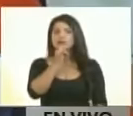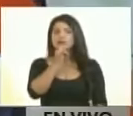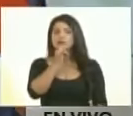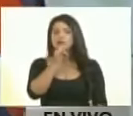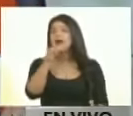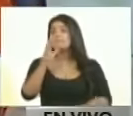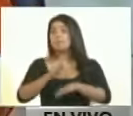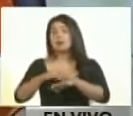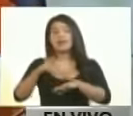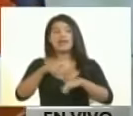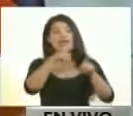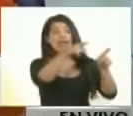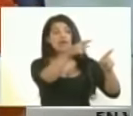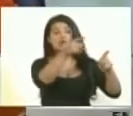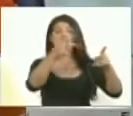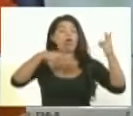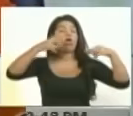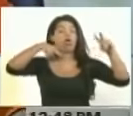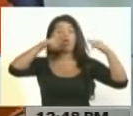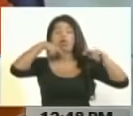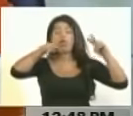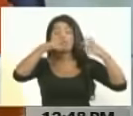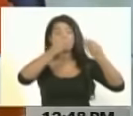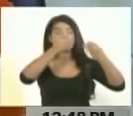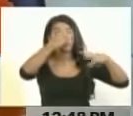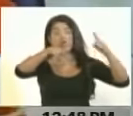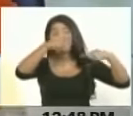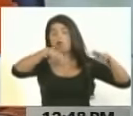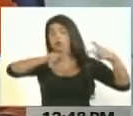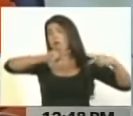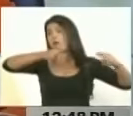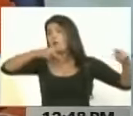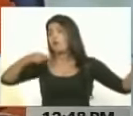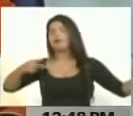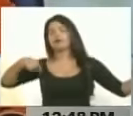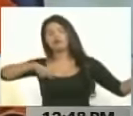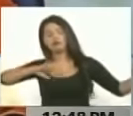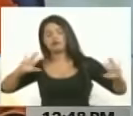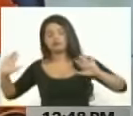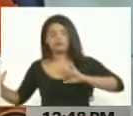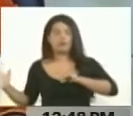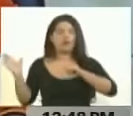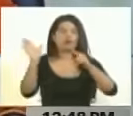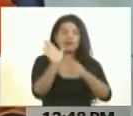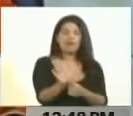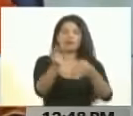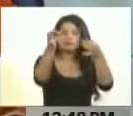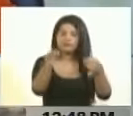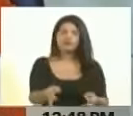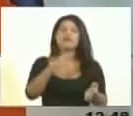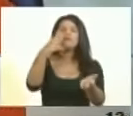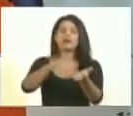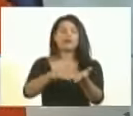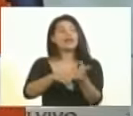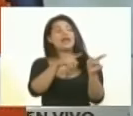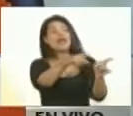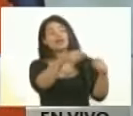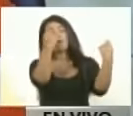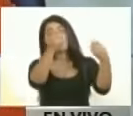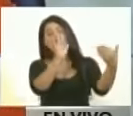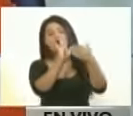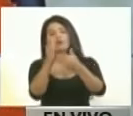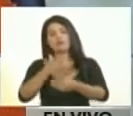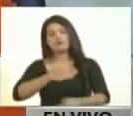pretendido vender a través de campañas de comunicación en contra de nuestro país, en contra del